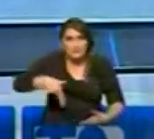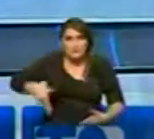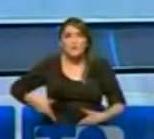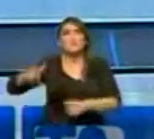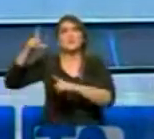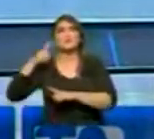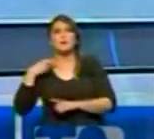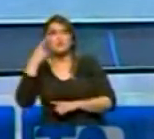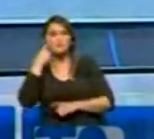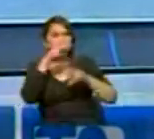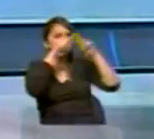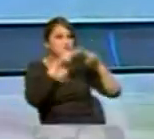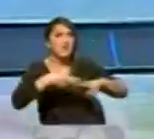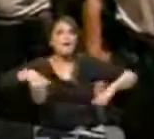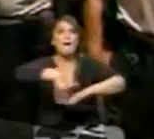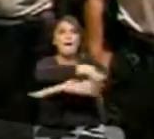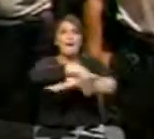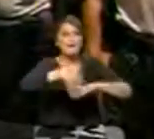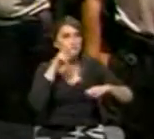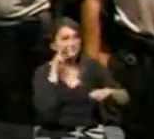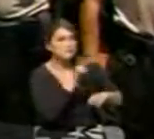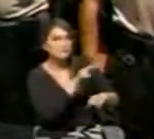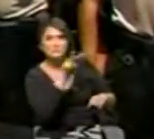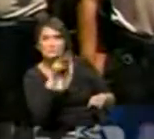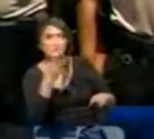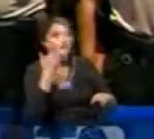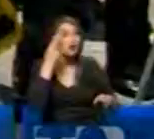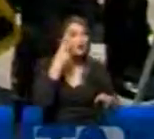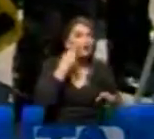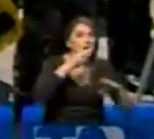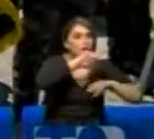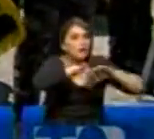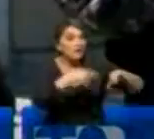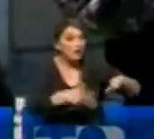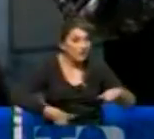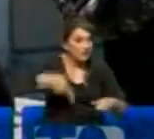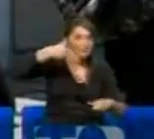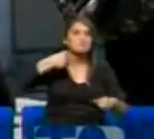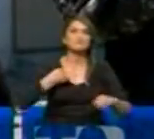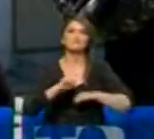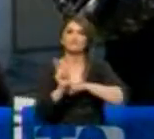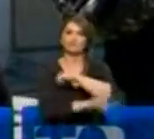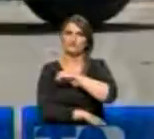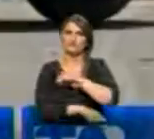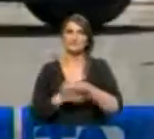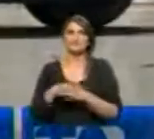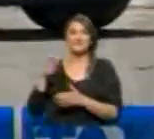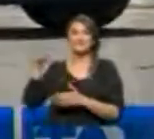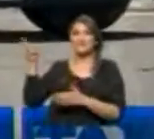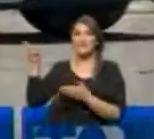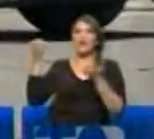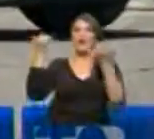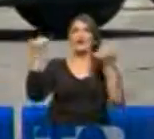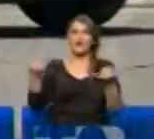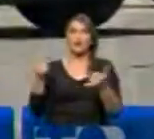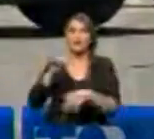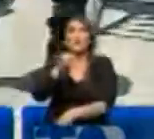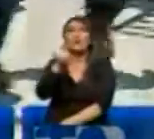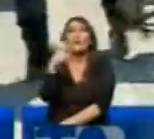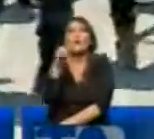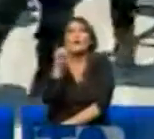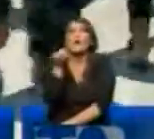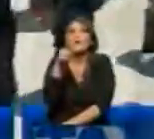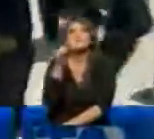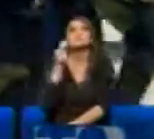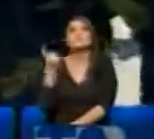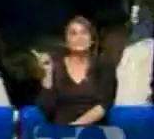se encuentran en las calles. Son los policías encargados en Guayaquil combatir la inseguridad. Y desde este jueves ya no están solos. En